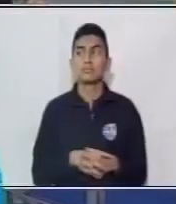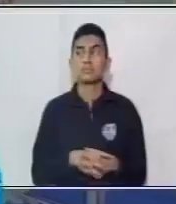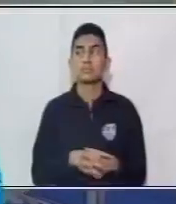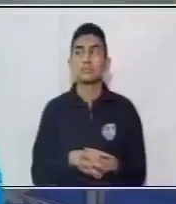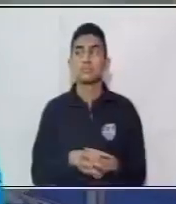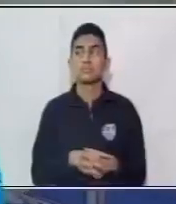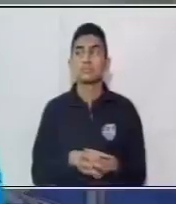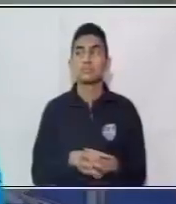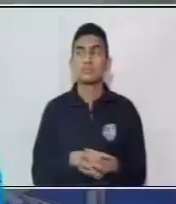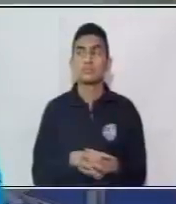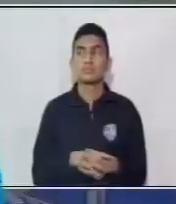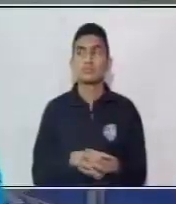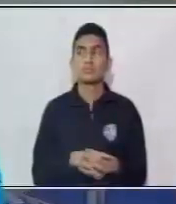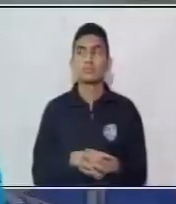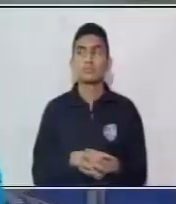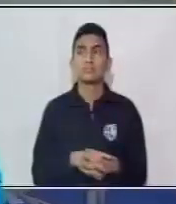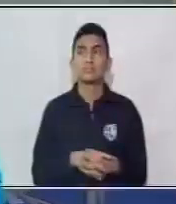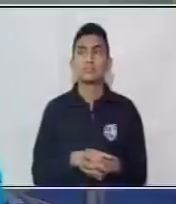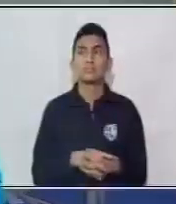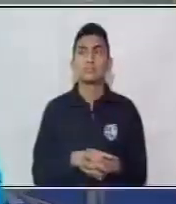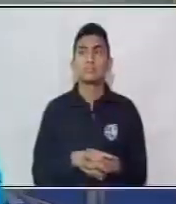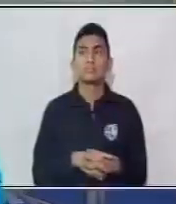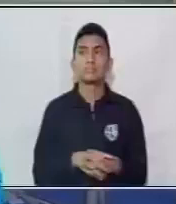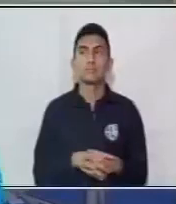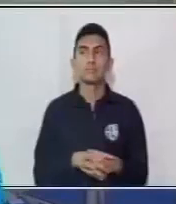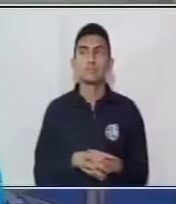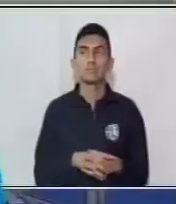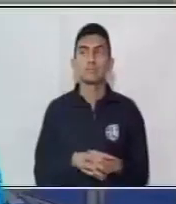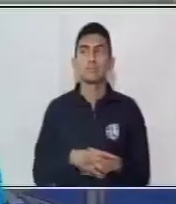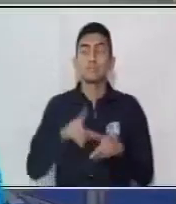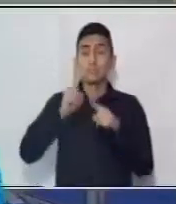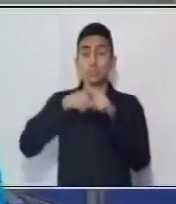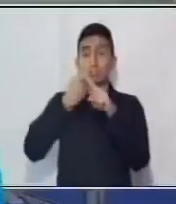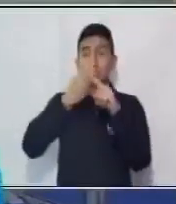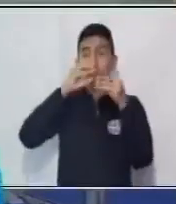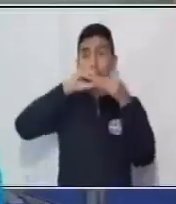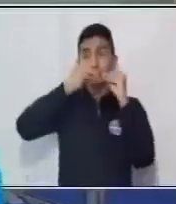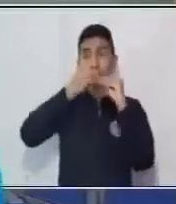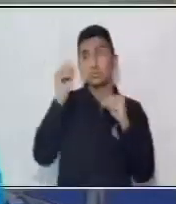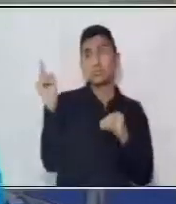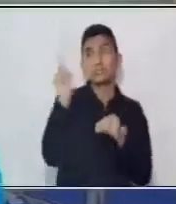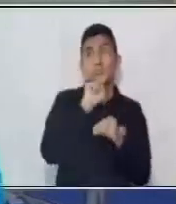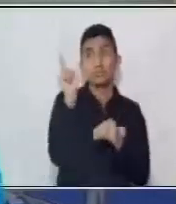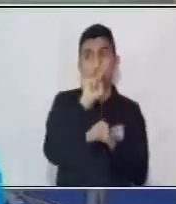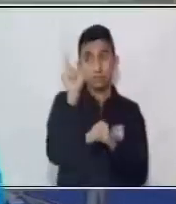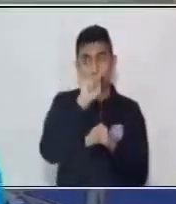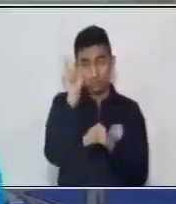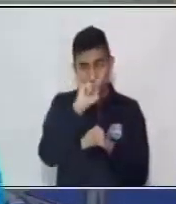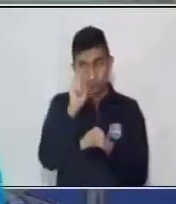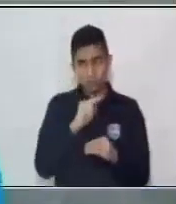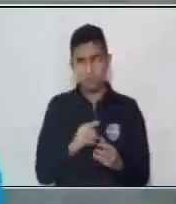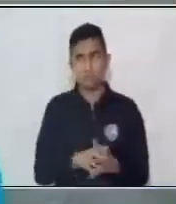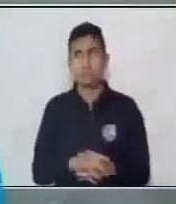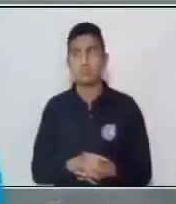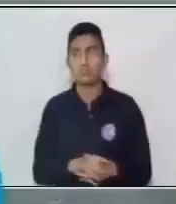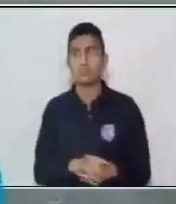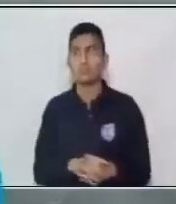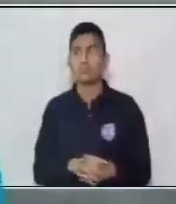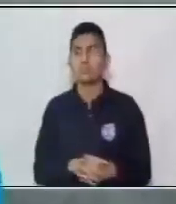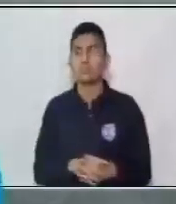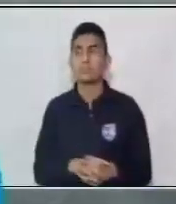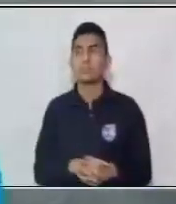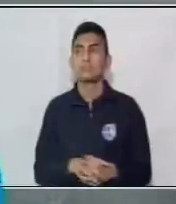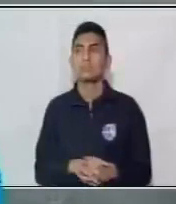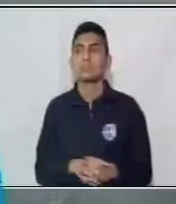Voy a tomar la almohadilla acá porque acá. Cuando los números no son múltiplos entre sí, no es este el ejemplo porque si